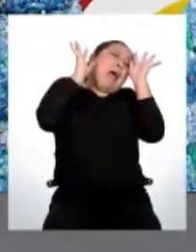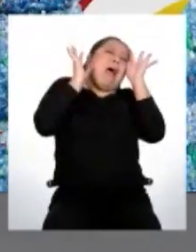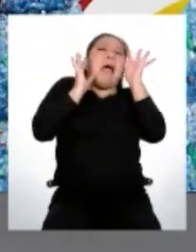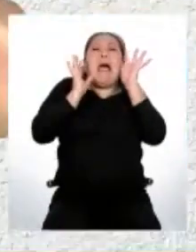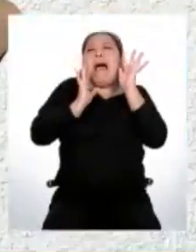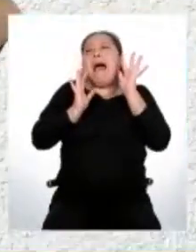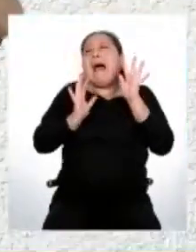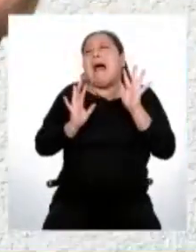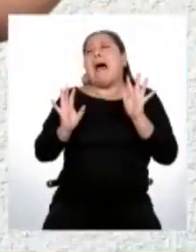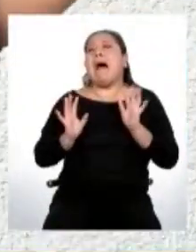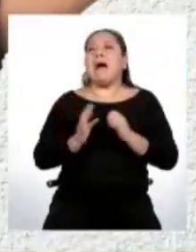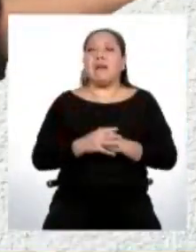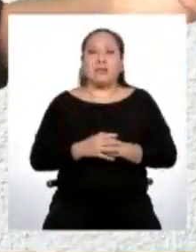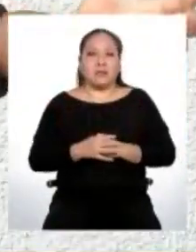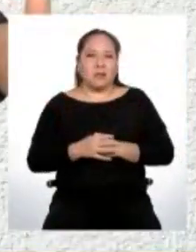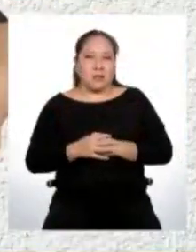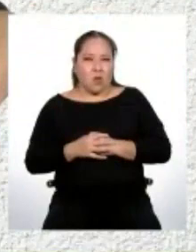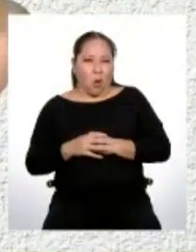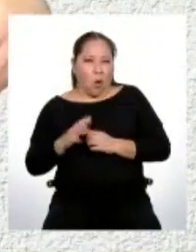¡Ah!